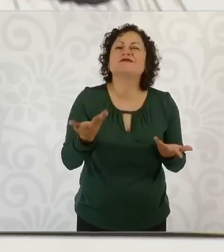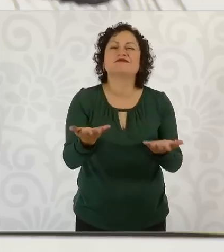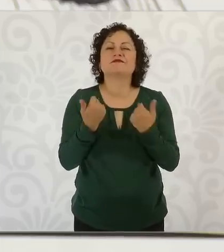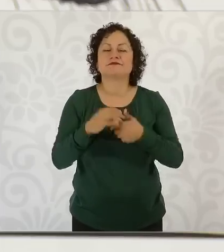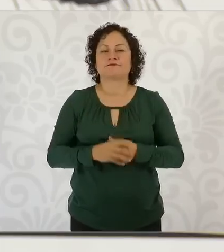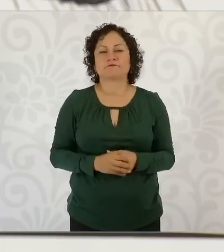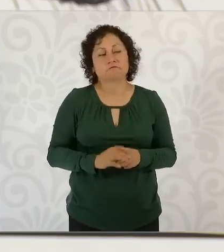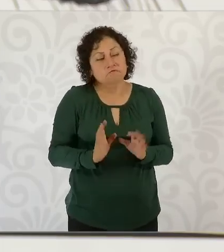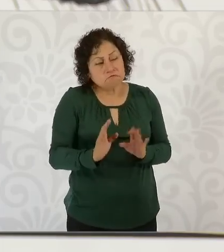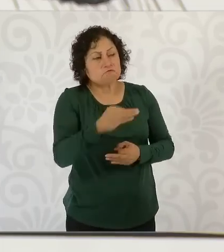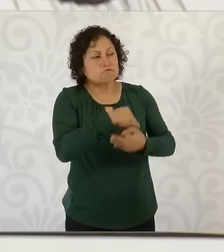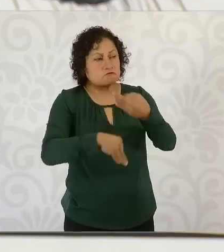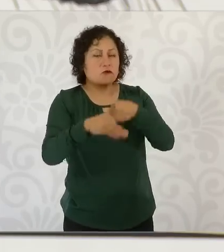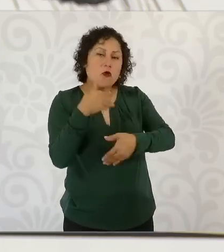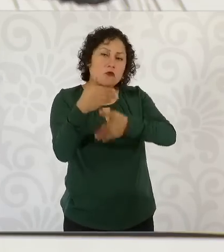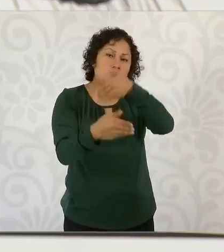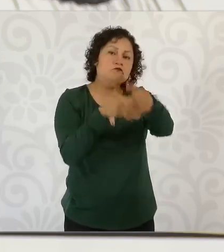Yo creo que fue un gran ejercicio